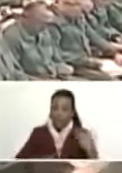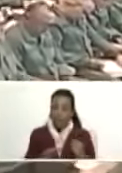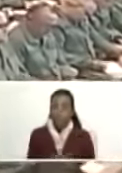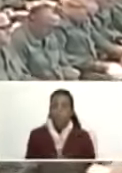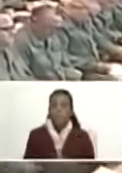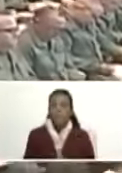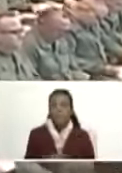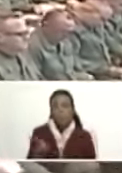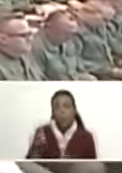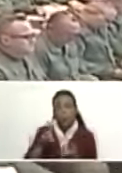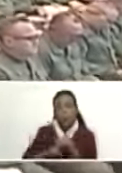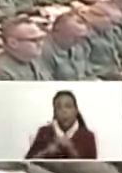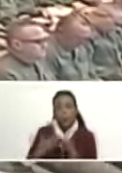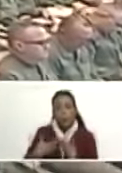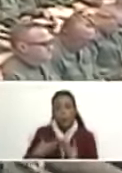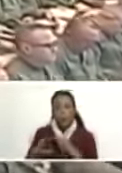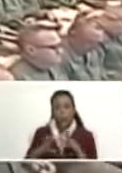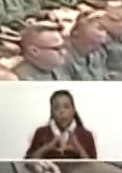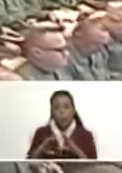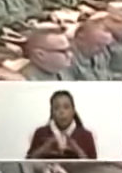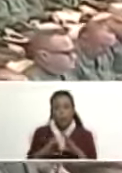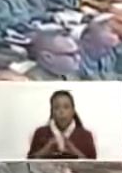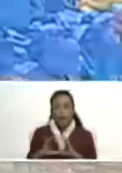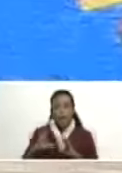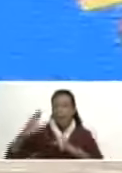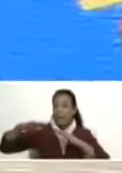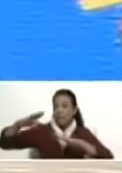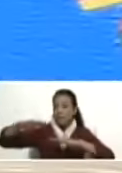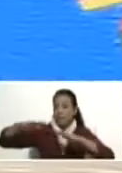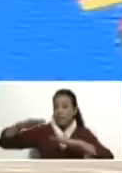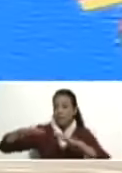Delcy, la comunicación de Trinidad.